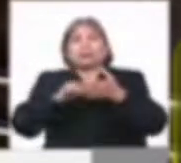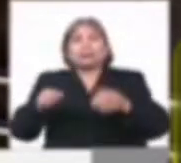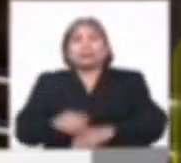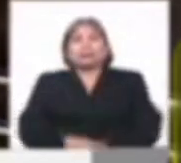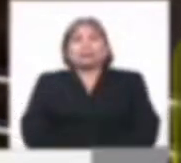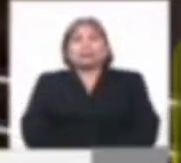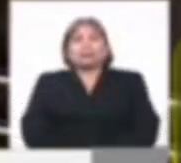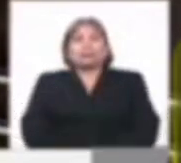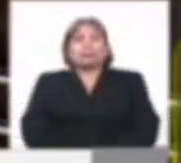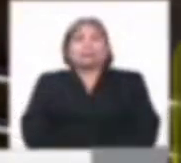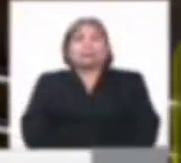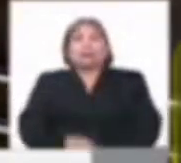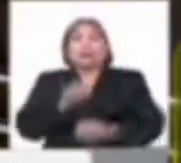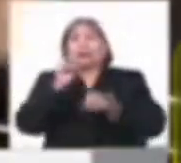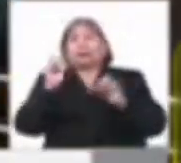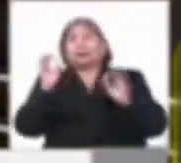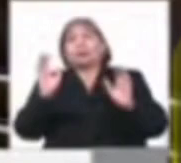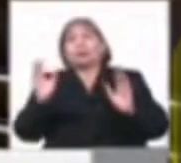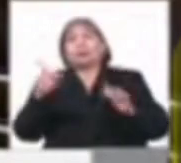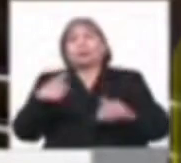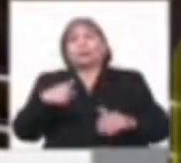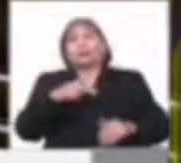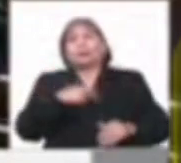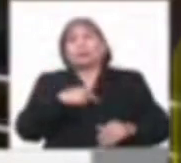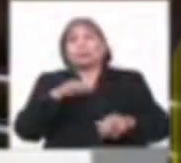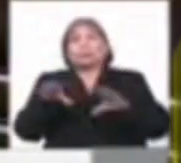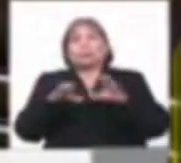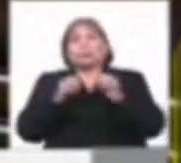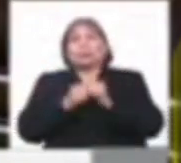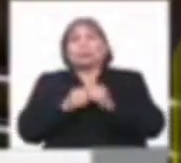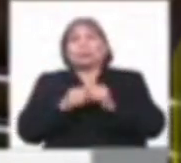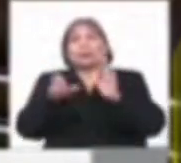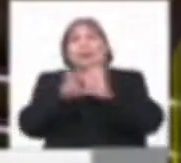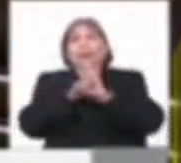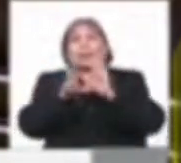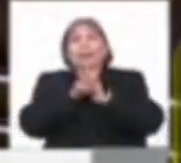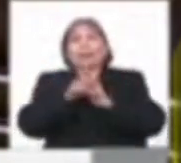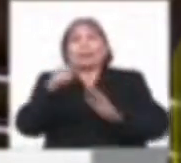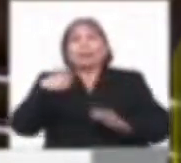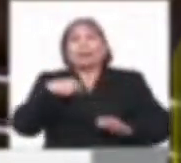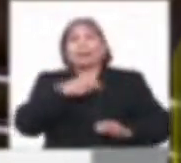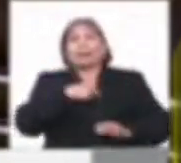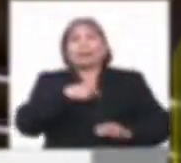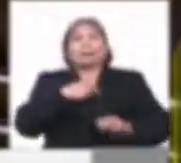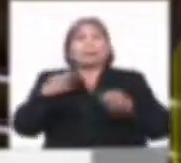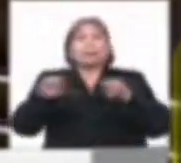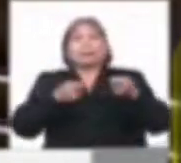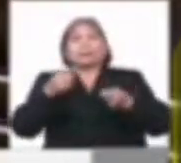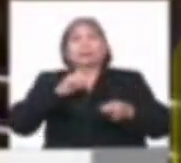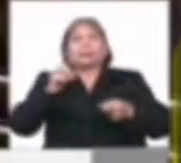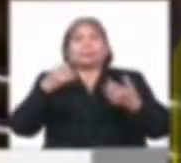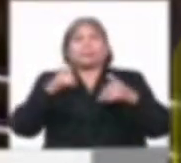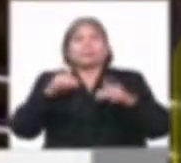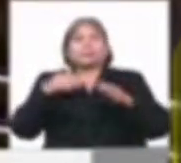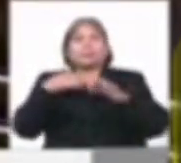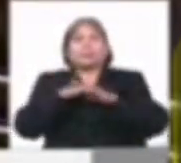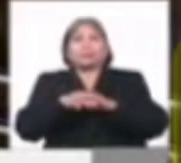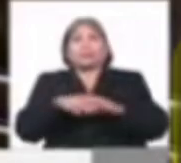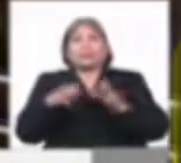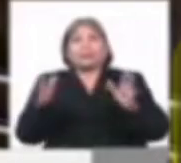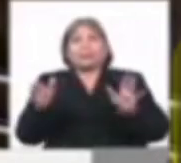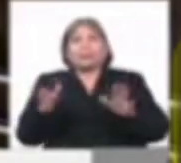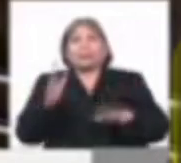sacando. O sea que nosotros vamos a hacer una ley para que nuestros adversarios no puedan postular.